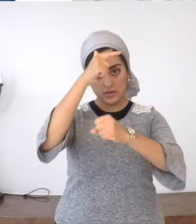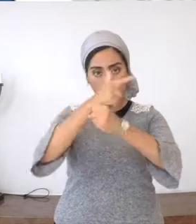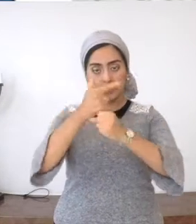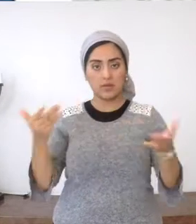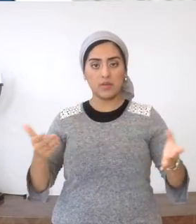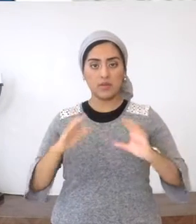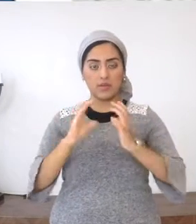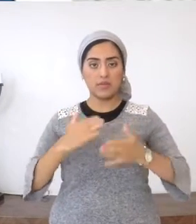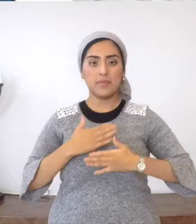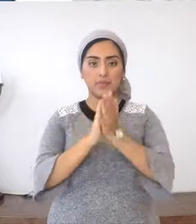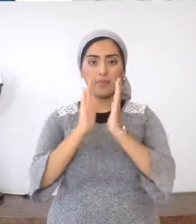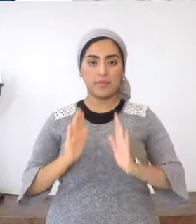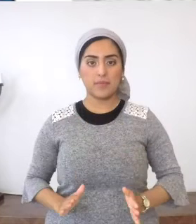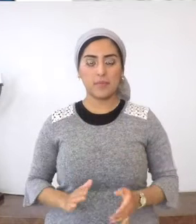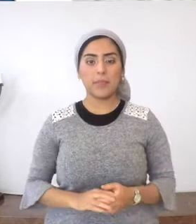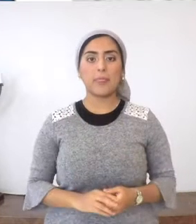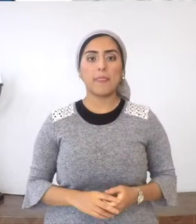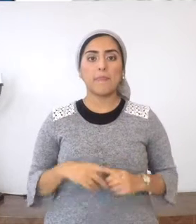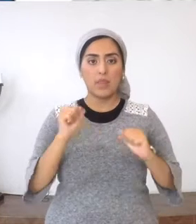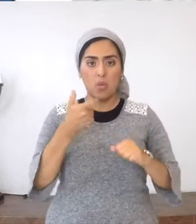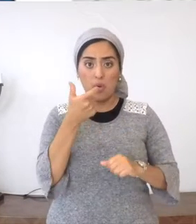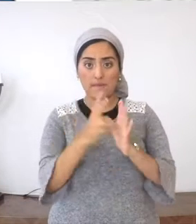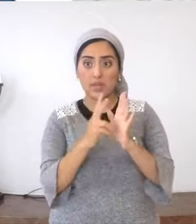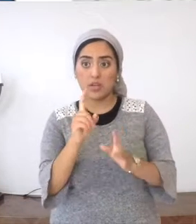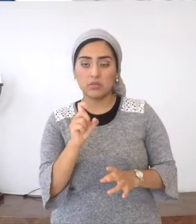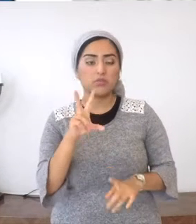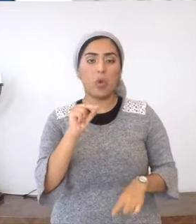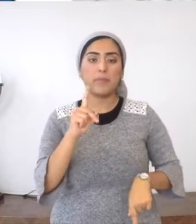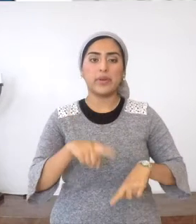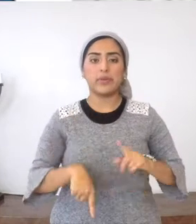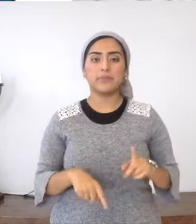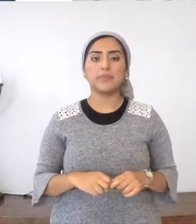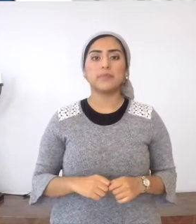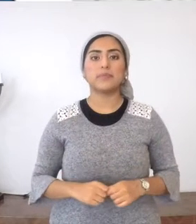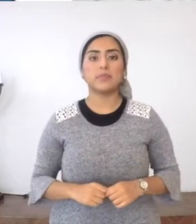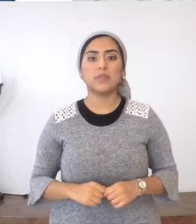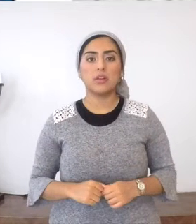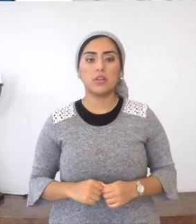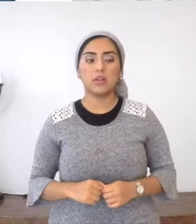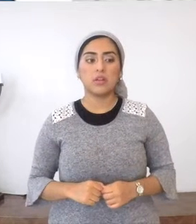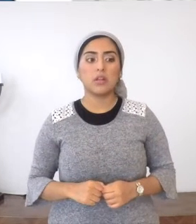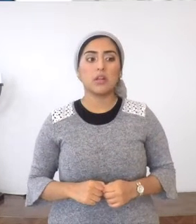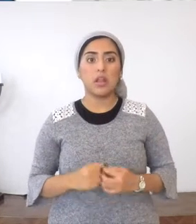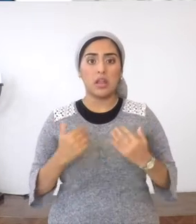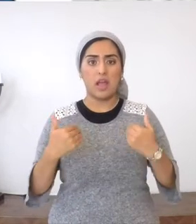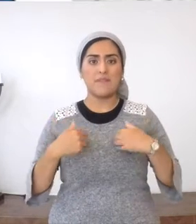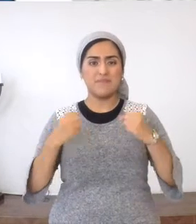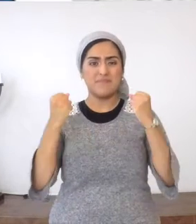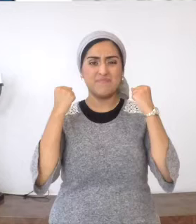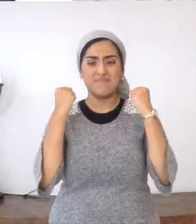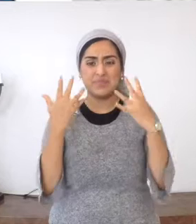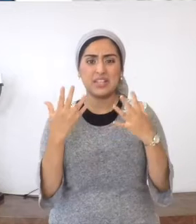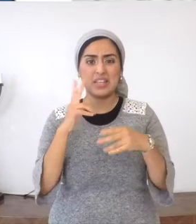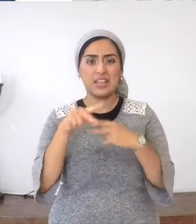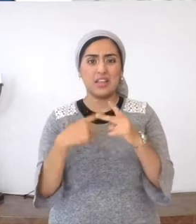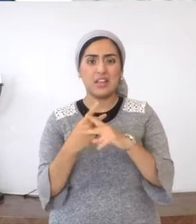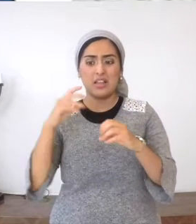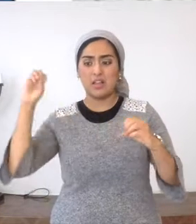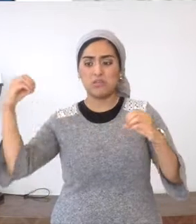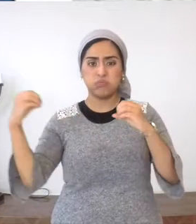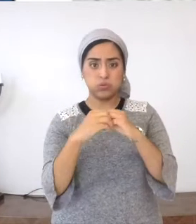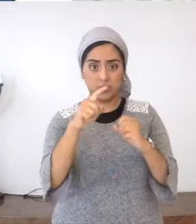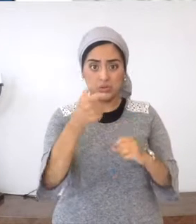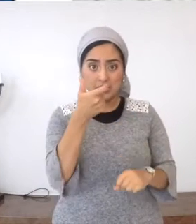hermanos De Australia Y los bendecimos Desde acá Desde su congregación Gozo y paz ¿Podemos ver el video? No Ok Perfecto Entonces